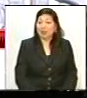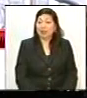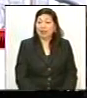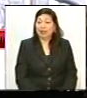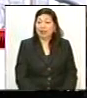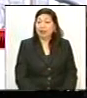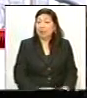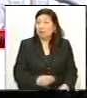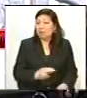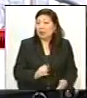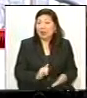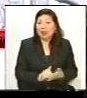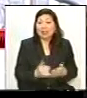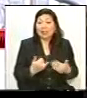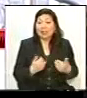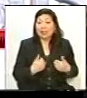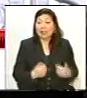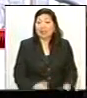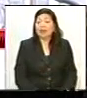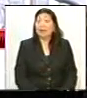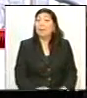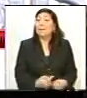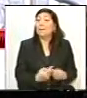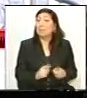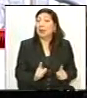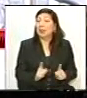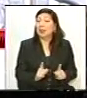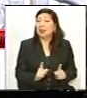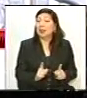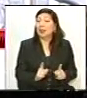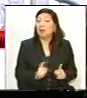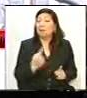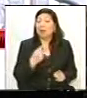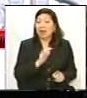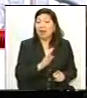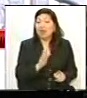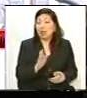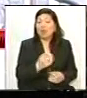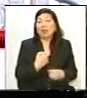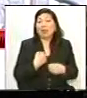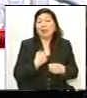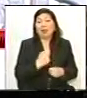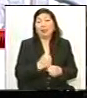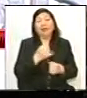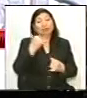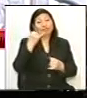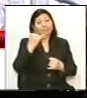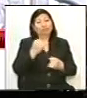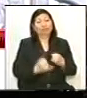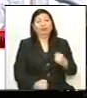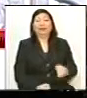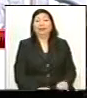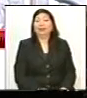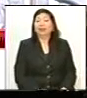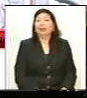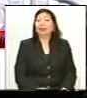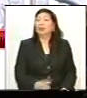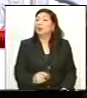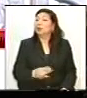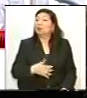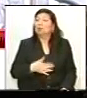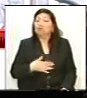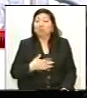civiles y penales que correspondan. Pero son, para eso, las obras tienen que haber terminado, ¿no? Y no